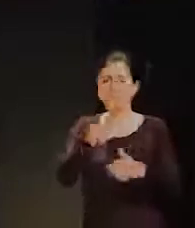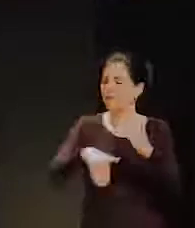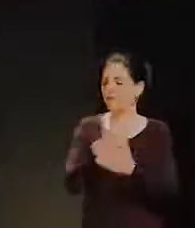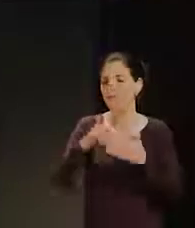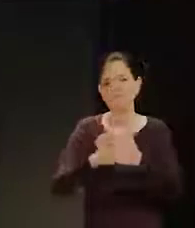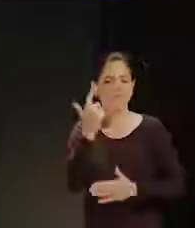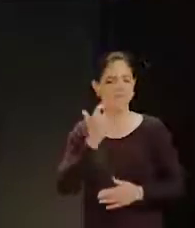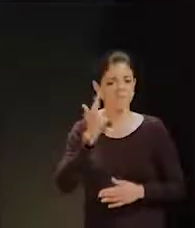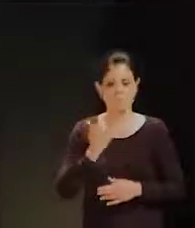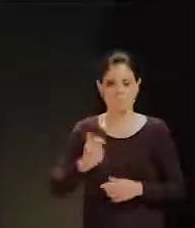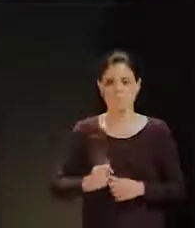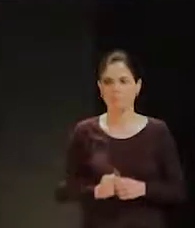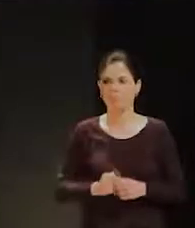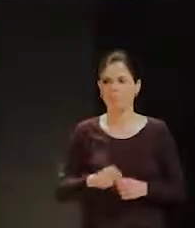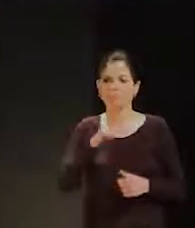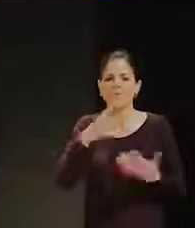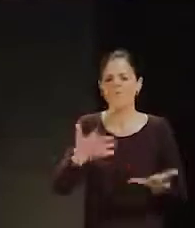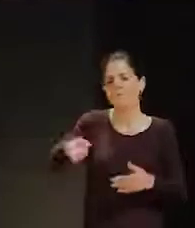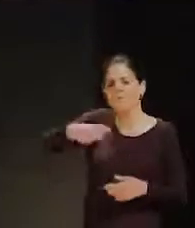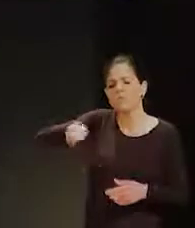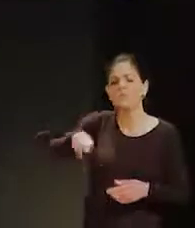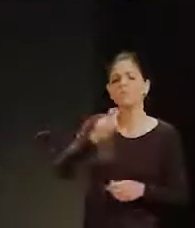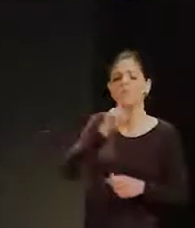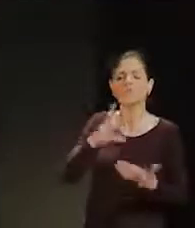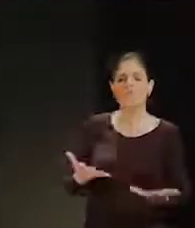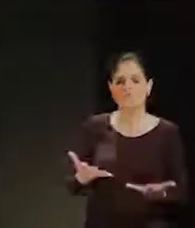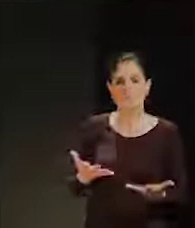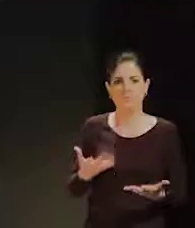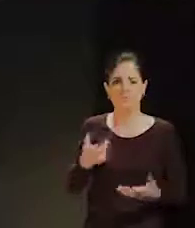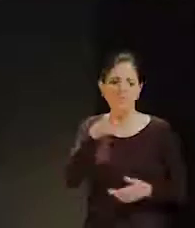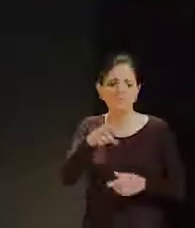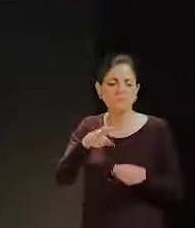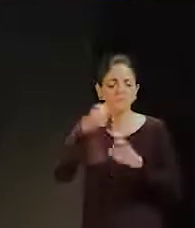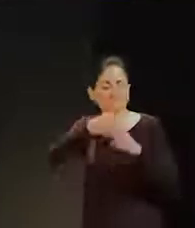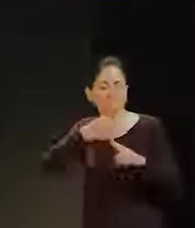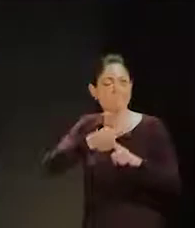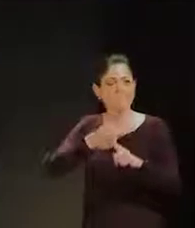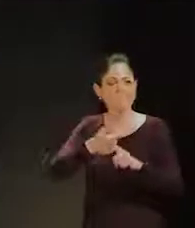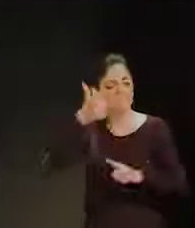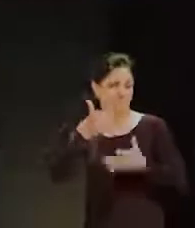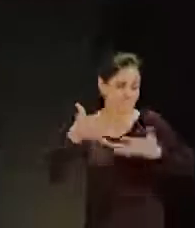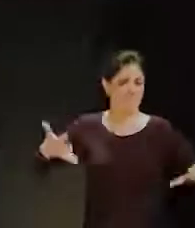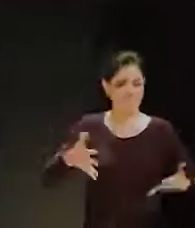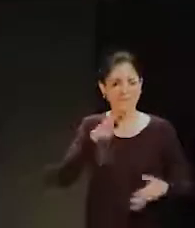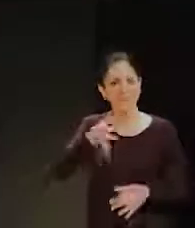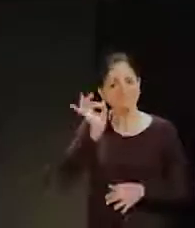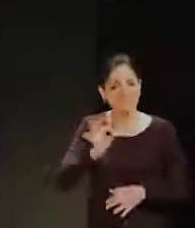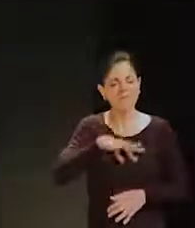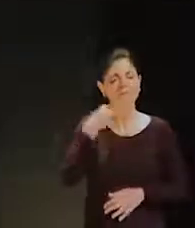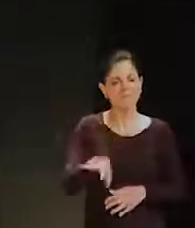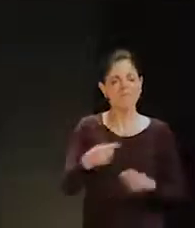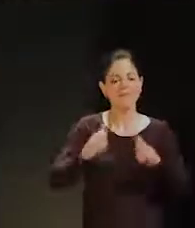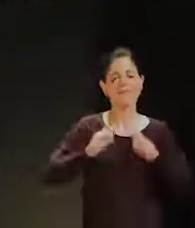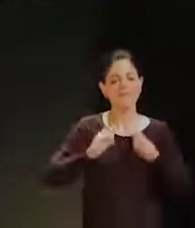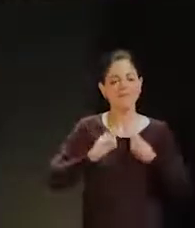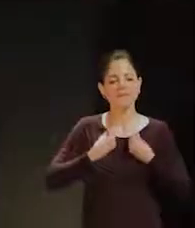día. ¿Cómo es para vosotras? Es decir, vuestro empeño es muchísimo más grande. ¿Podéis verdaderamente